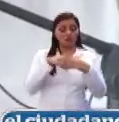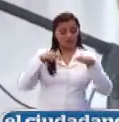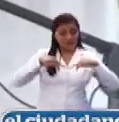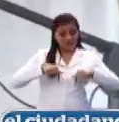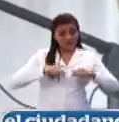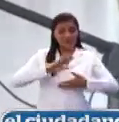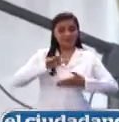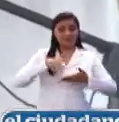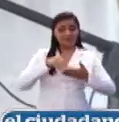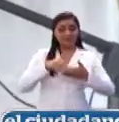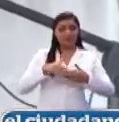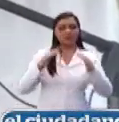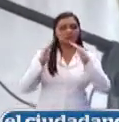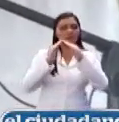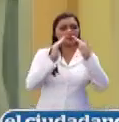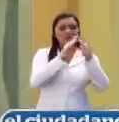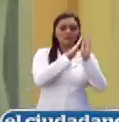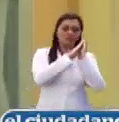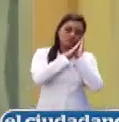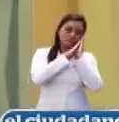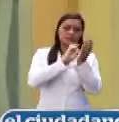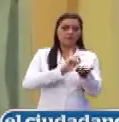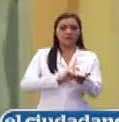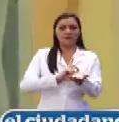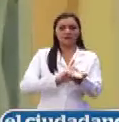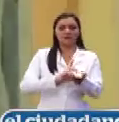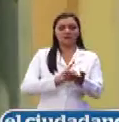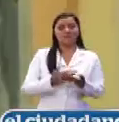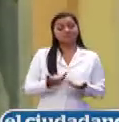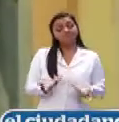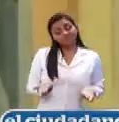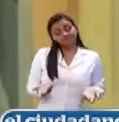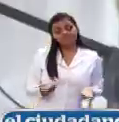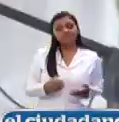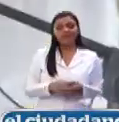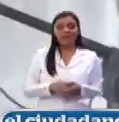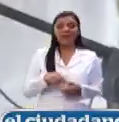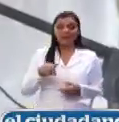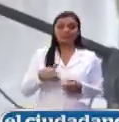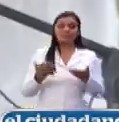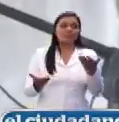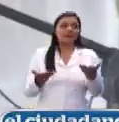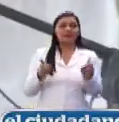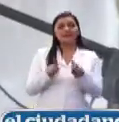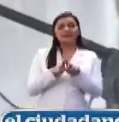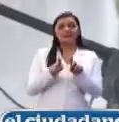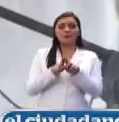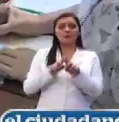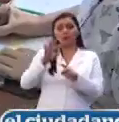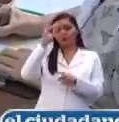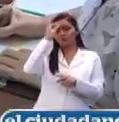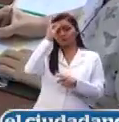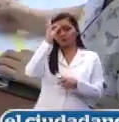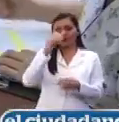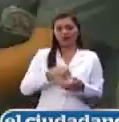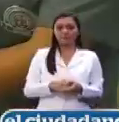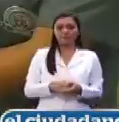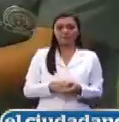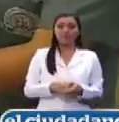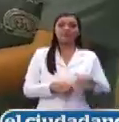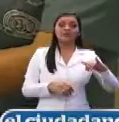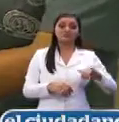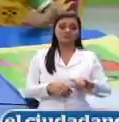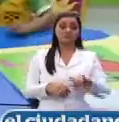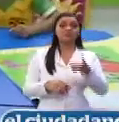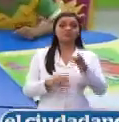vivienda para los médicos que esto pues parece hospital ha dado lo que había en este país mientras que los servicios